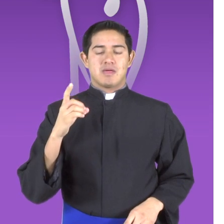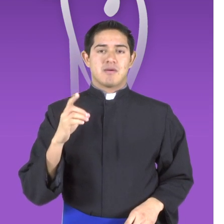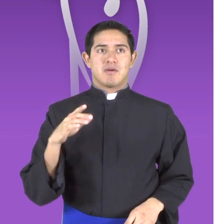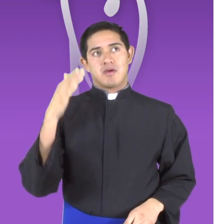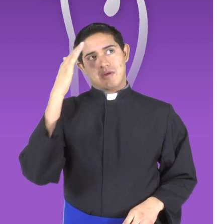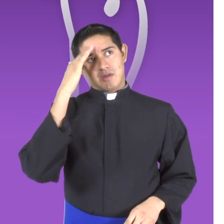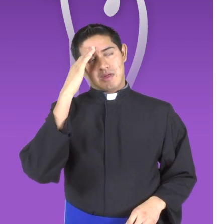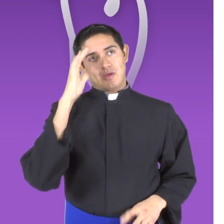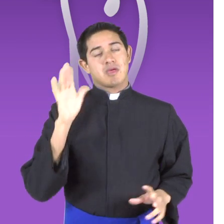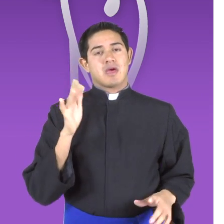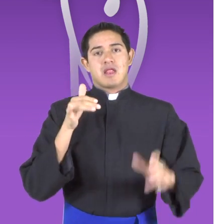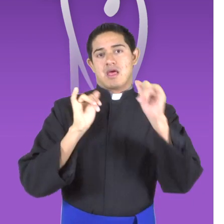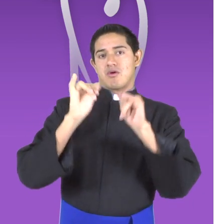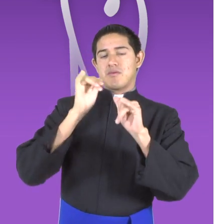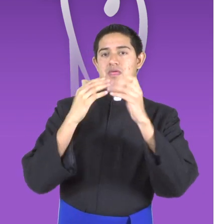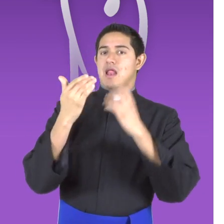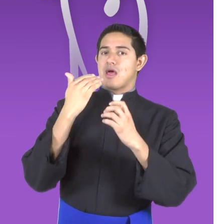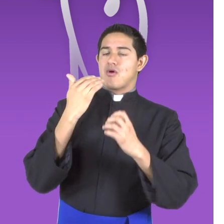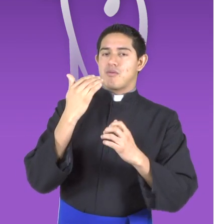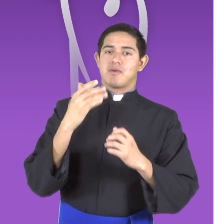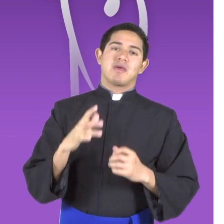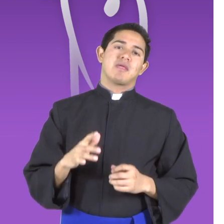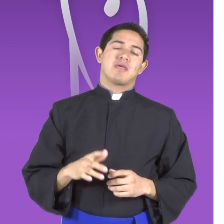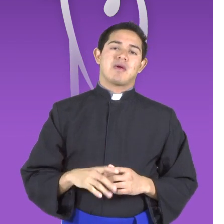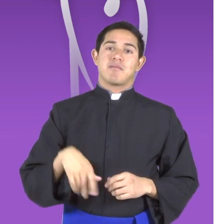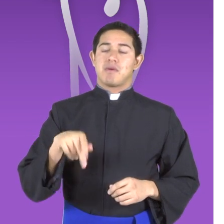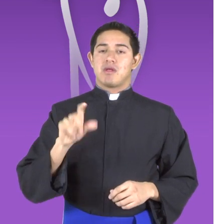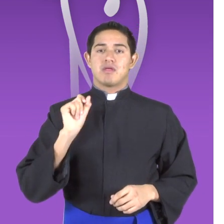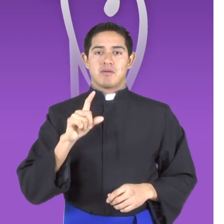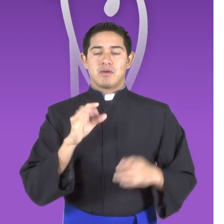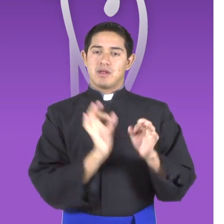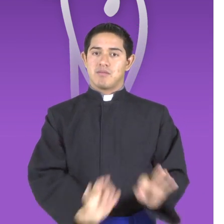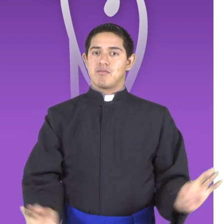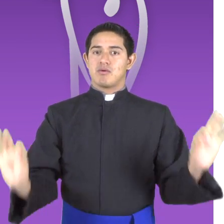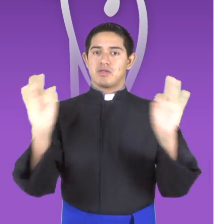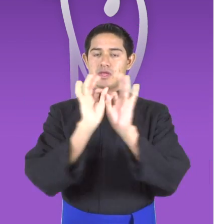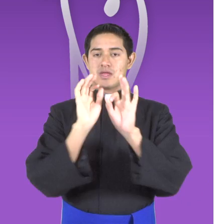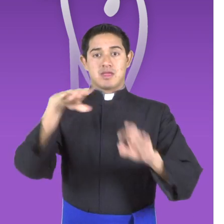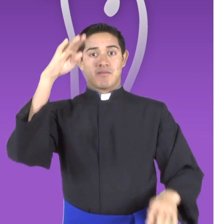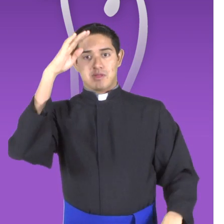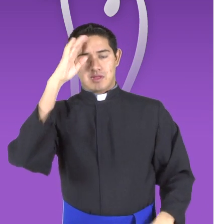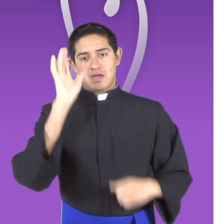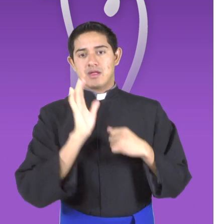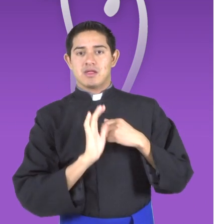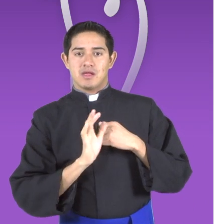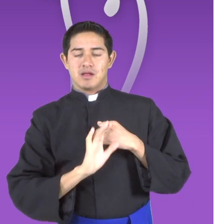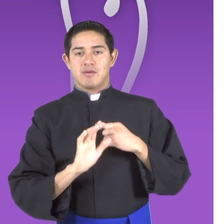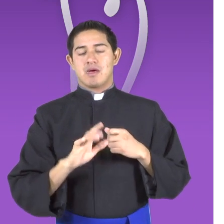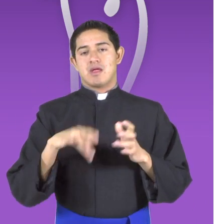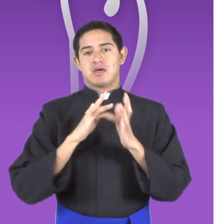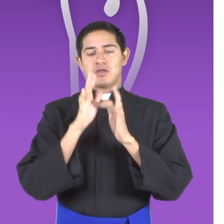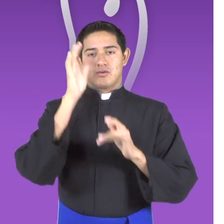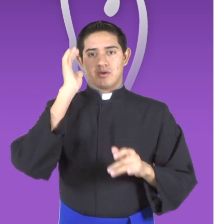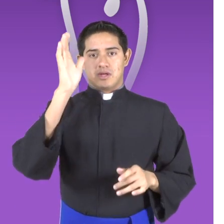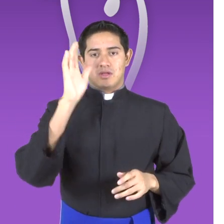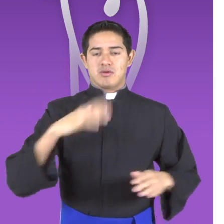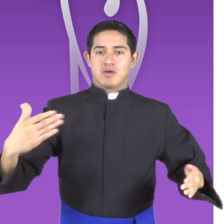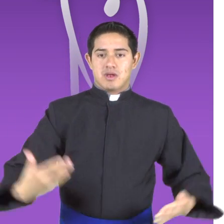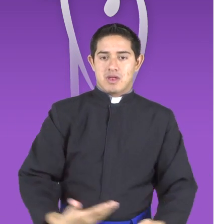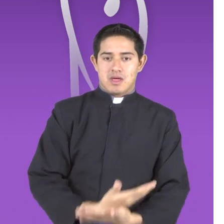bebida, otros pensando en los regalos, pero también pensemos que ese día, pues obviamente va que es cuando nace